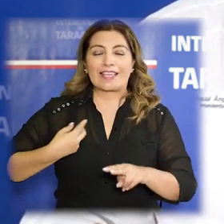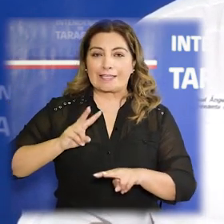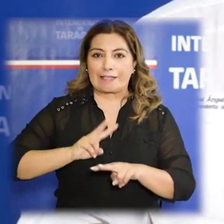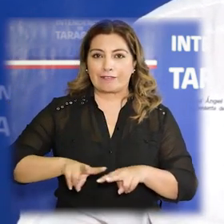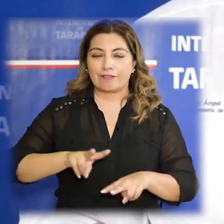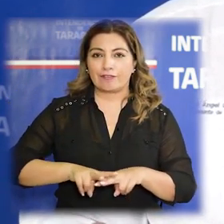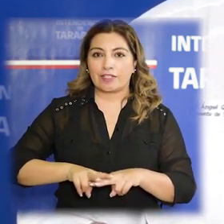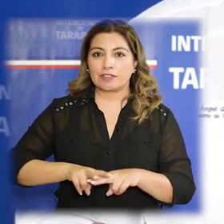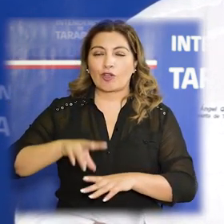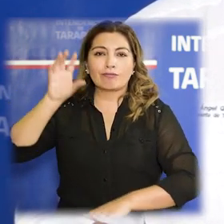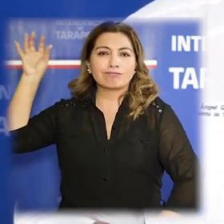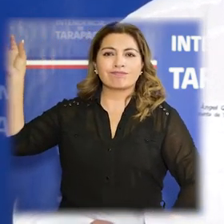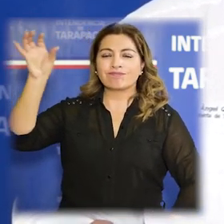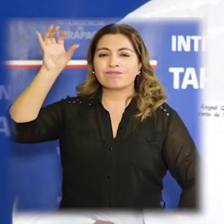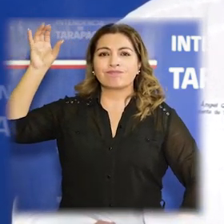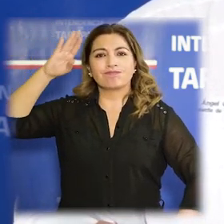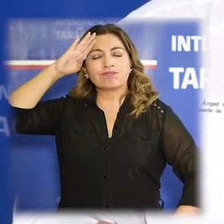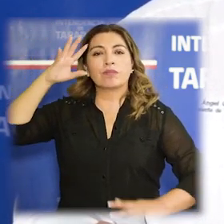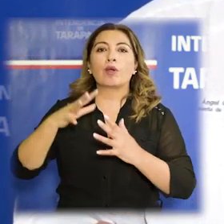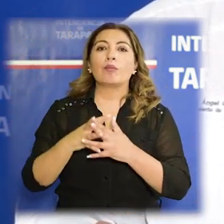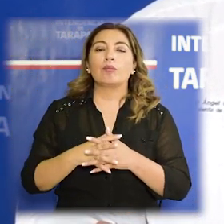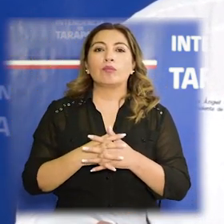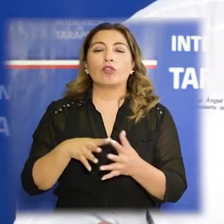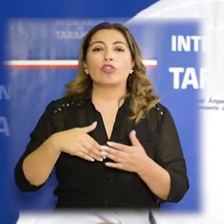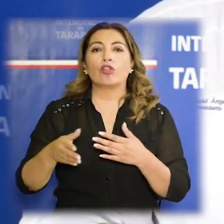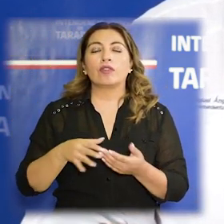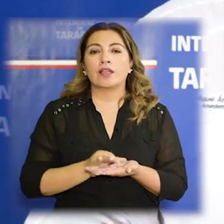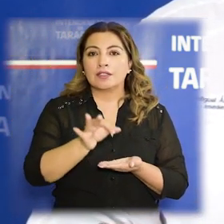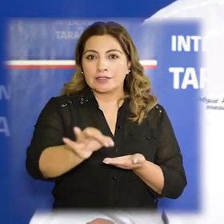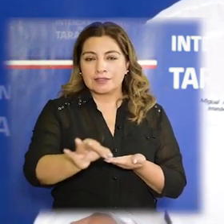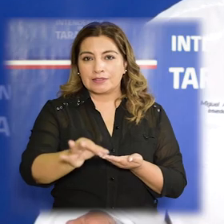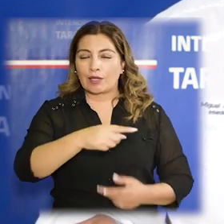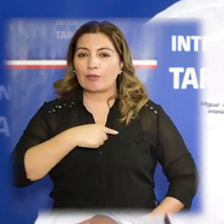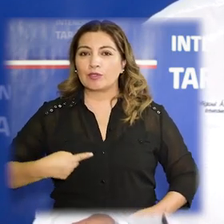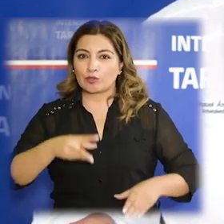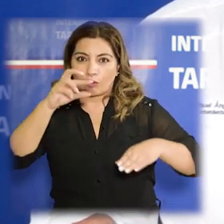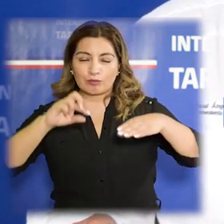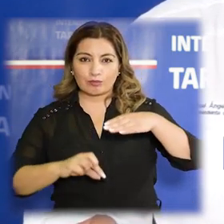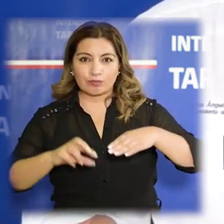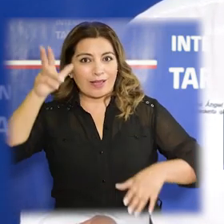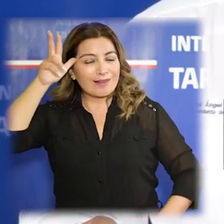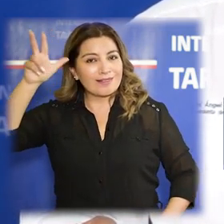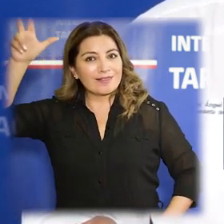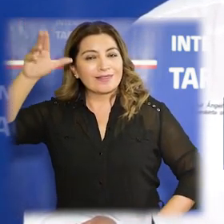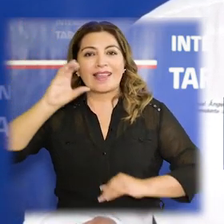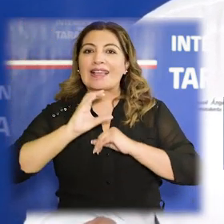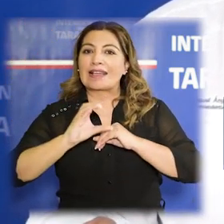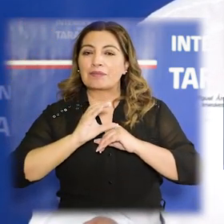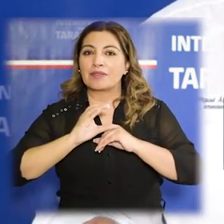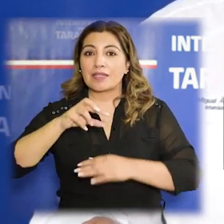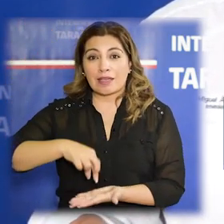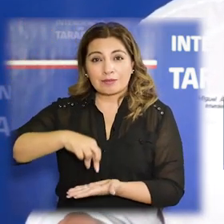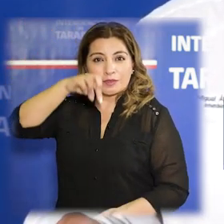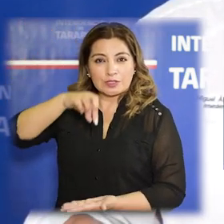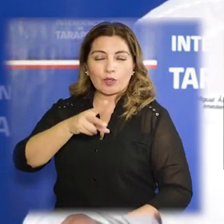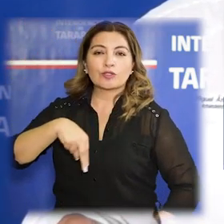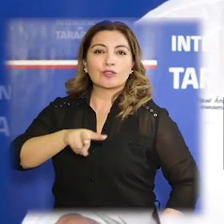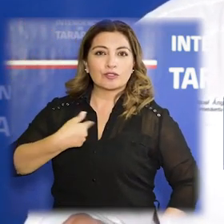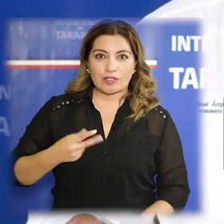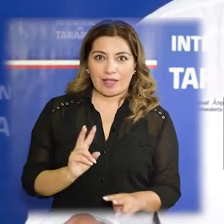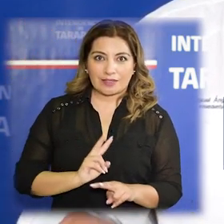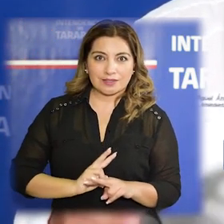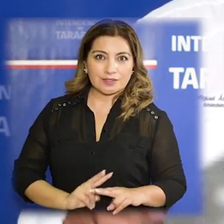desarrollaremos como patrullaje militares en Pozo Almonte, en Pica, La Tirana, Cruce de Camiña y Pisagua, los cuales nos